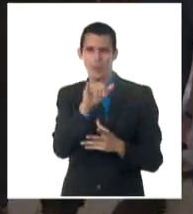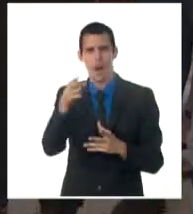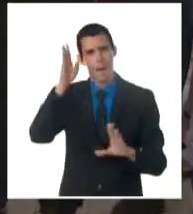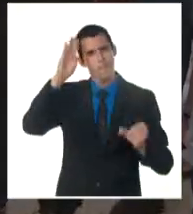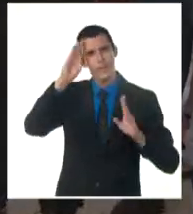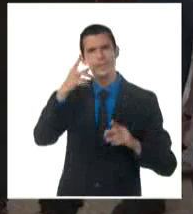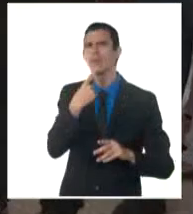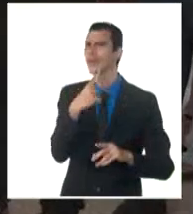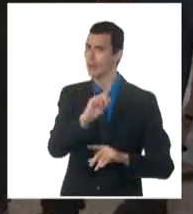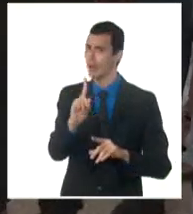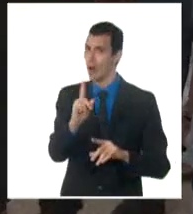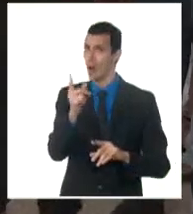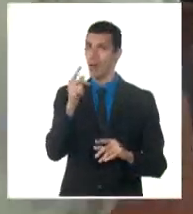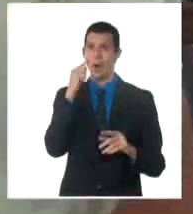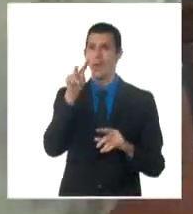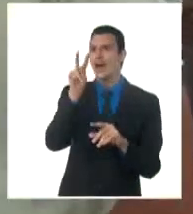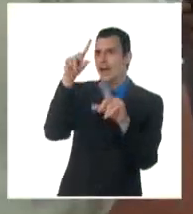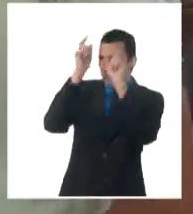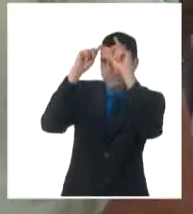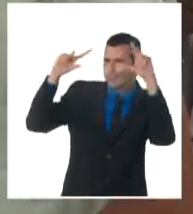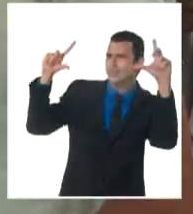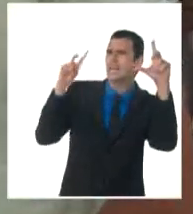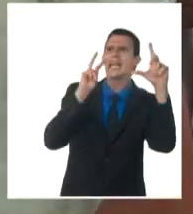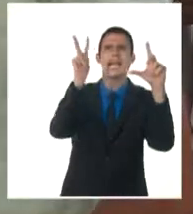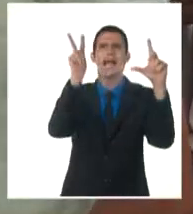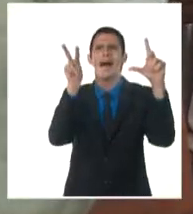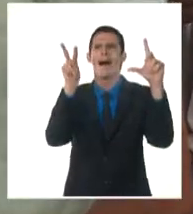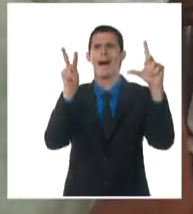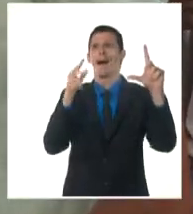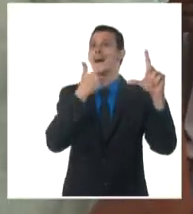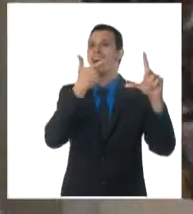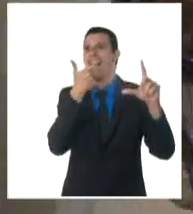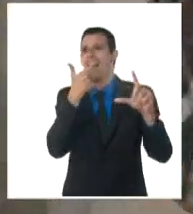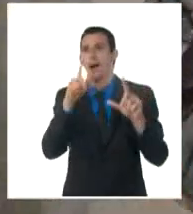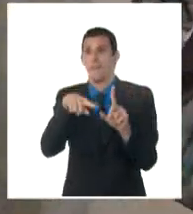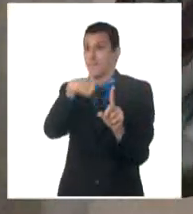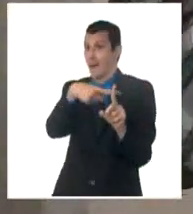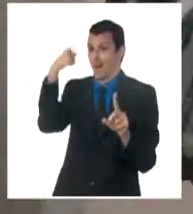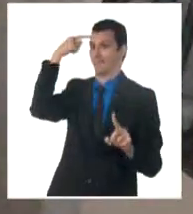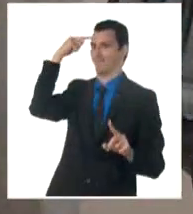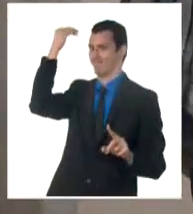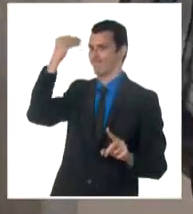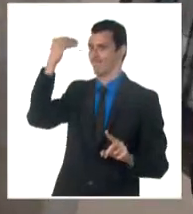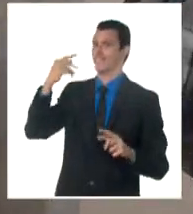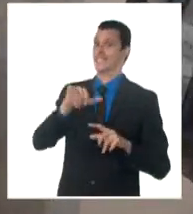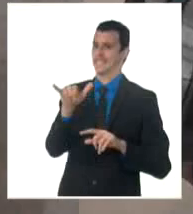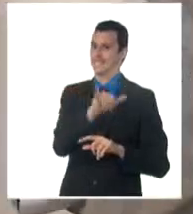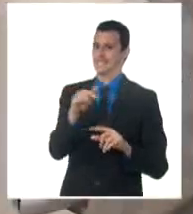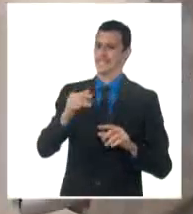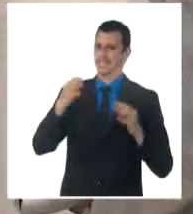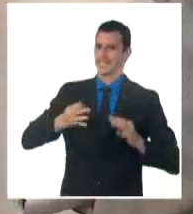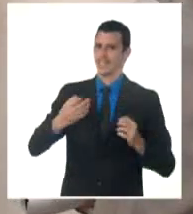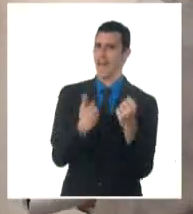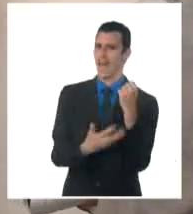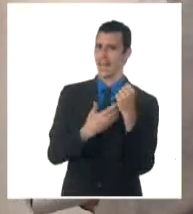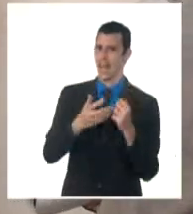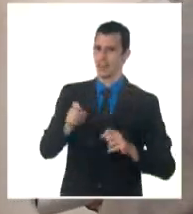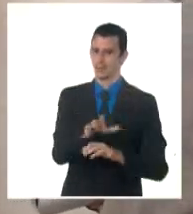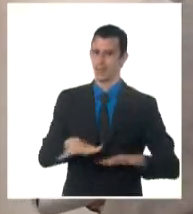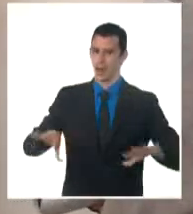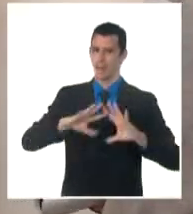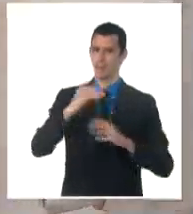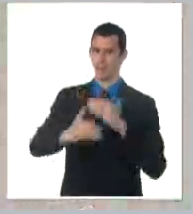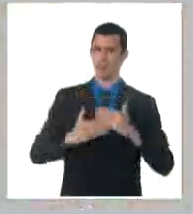exposición, Manuel es un manual. La muestra se exhibe en la Galería 23 y 12 de la capital, que desde hoy figura como un